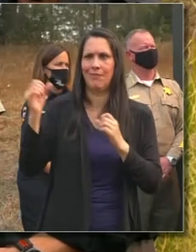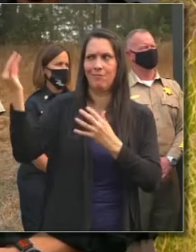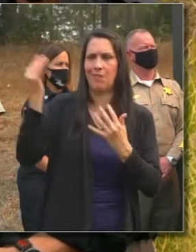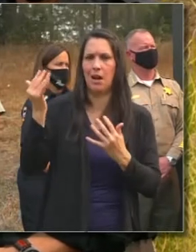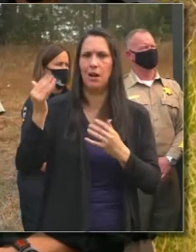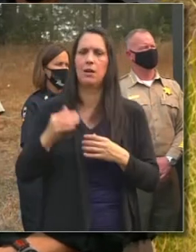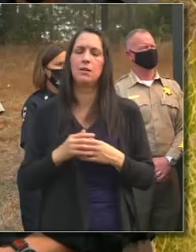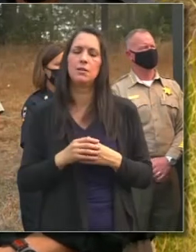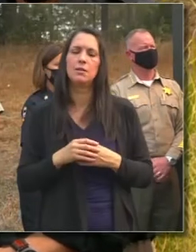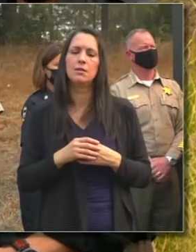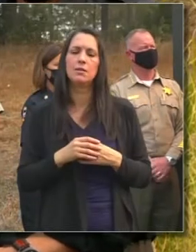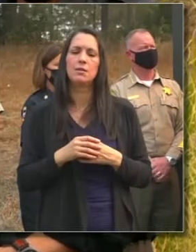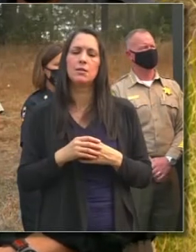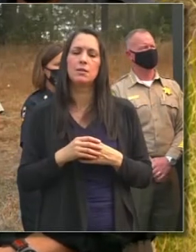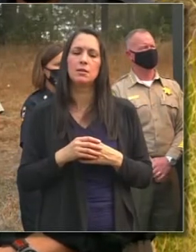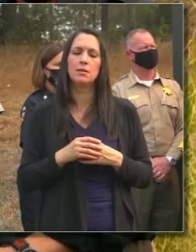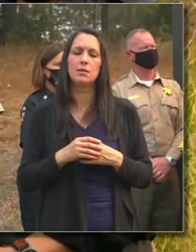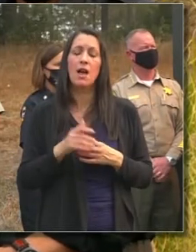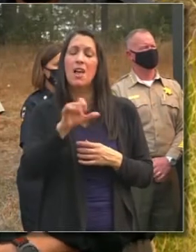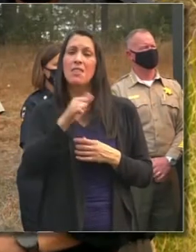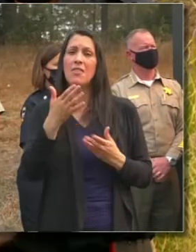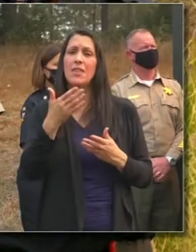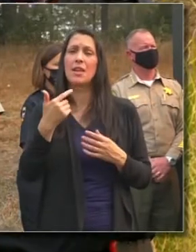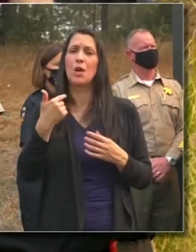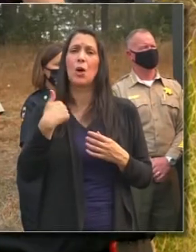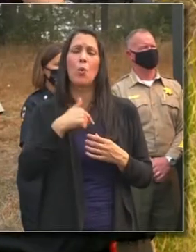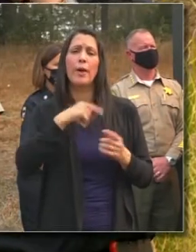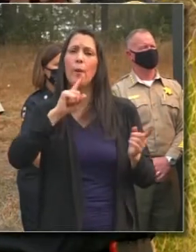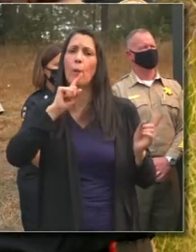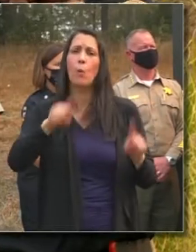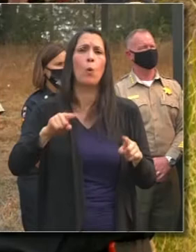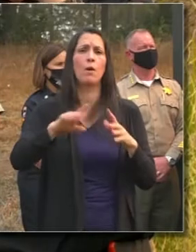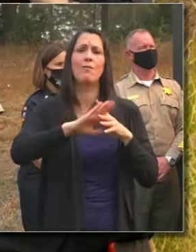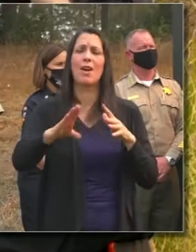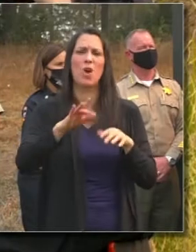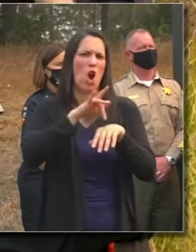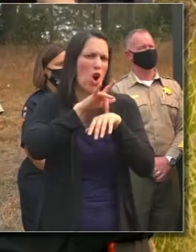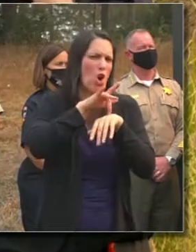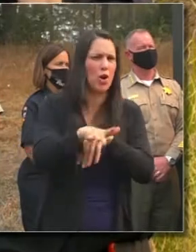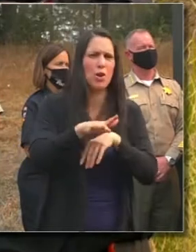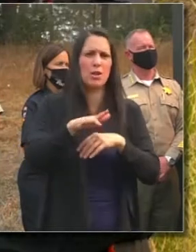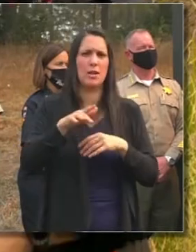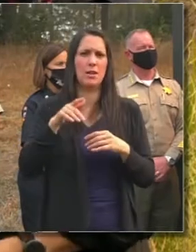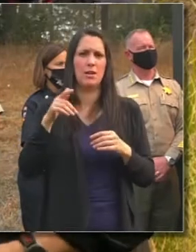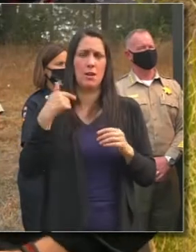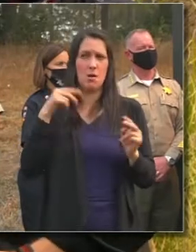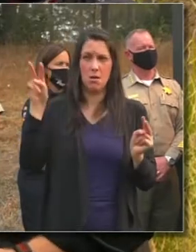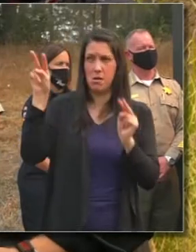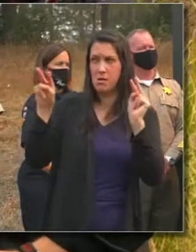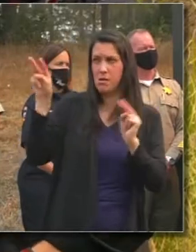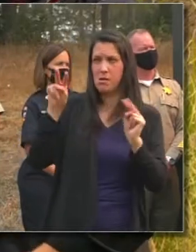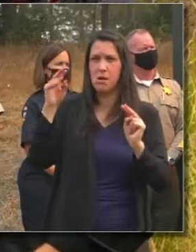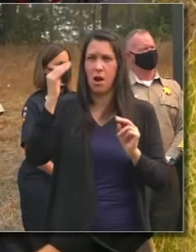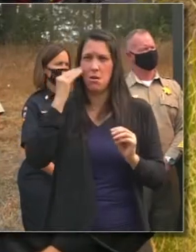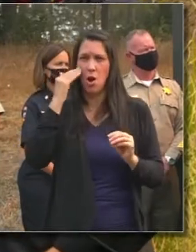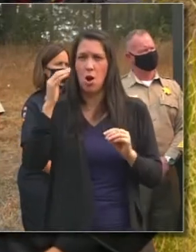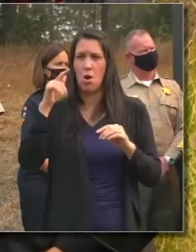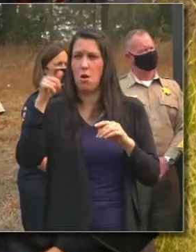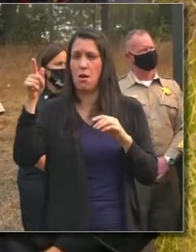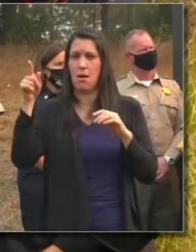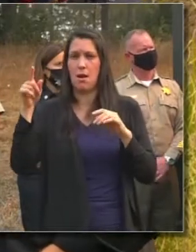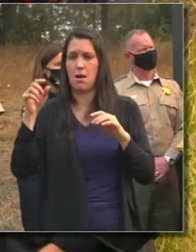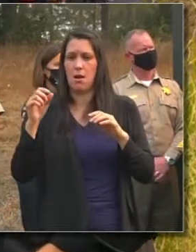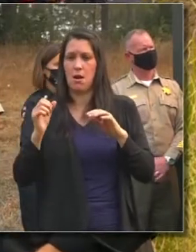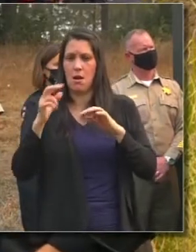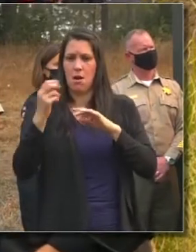es que realmente hemos evacuado tan pronto como pudimos hasta que no supimos exactamente lo que estaba pasando cuando ya supimos